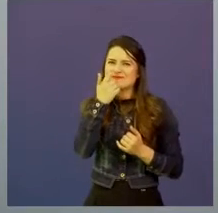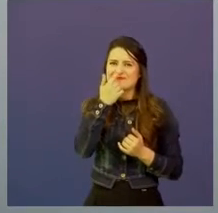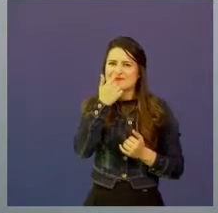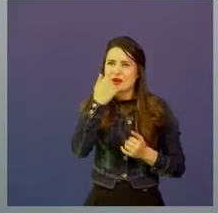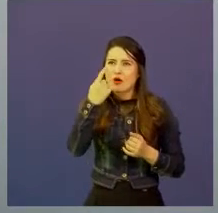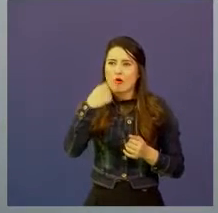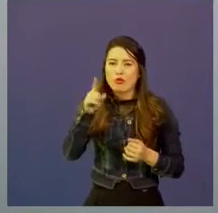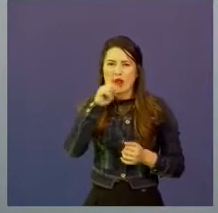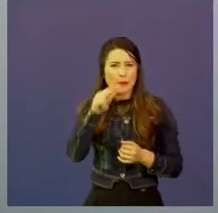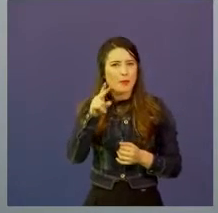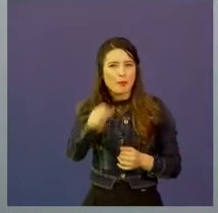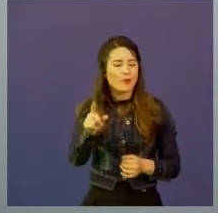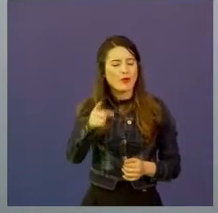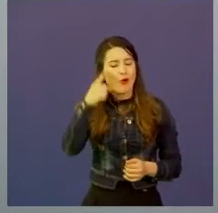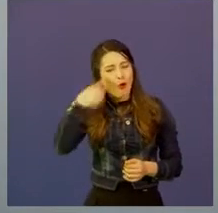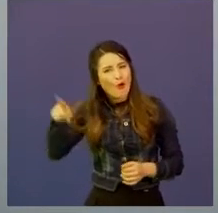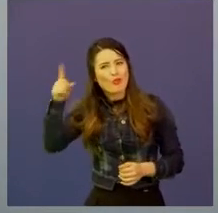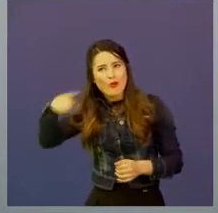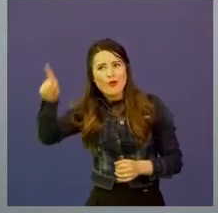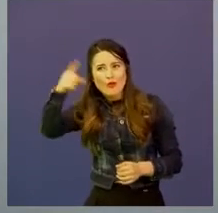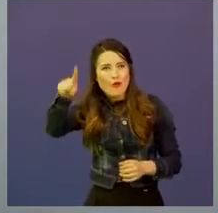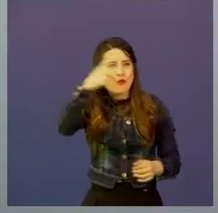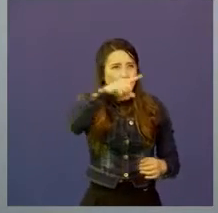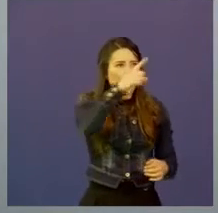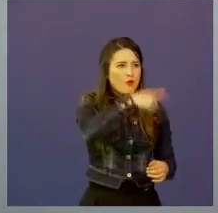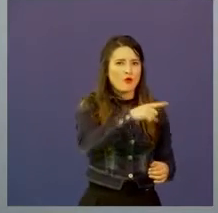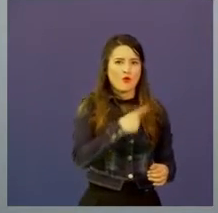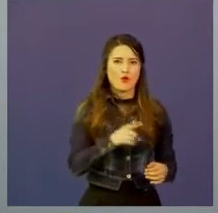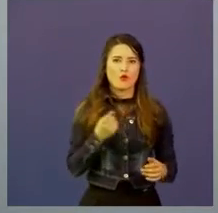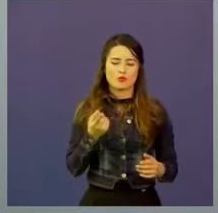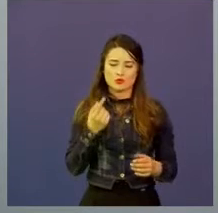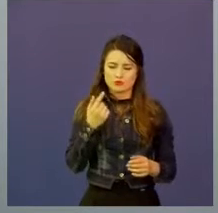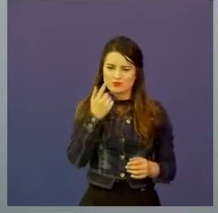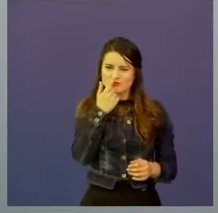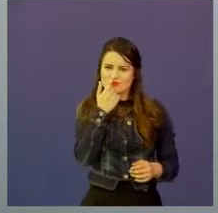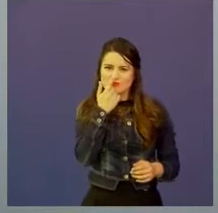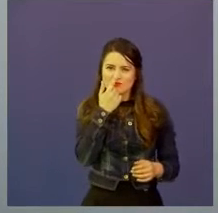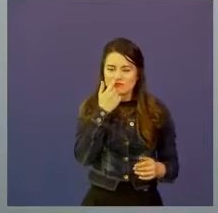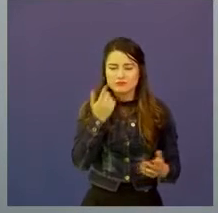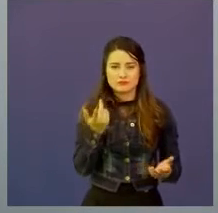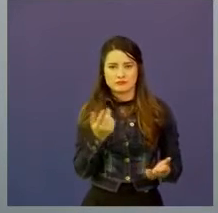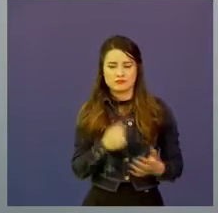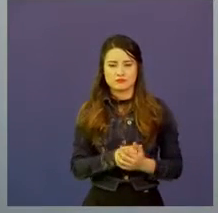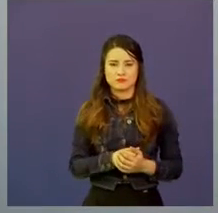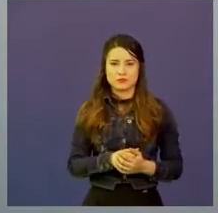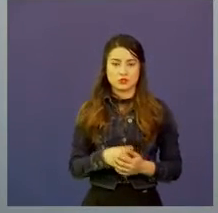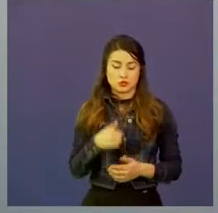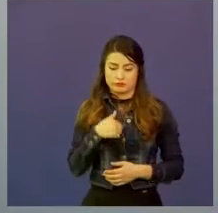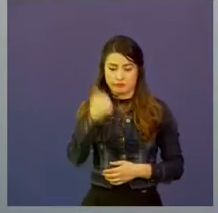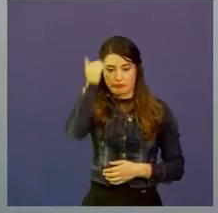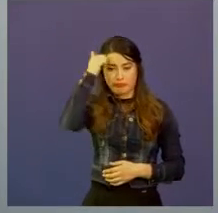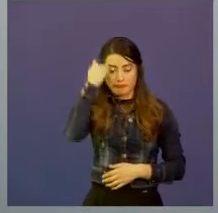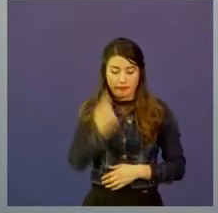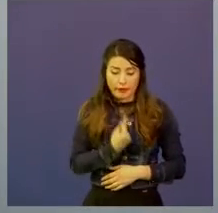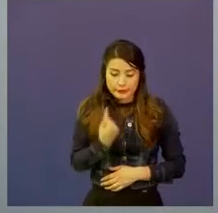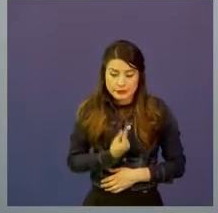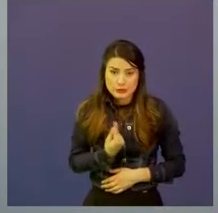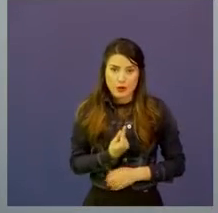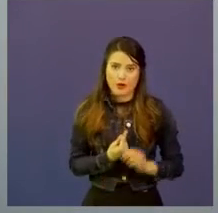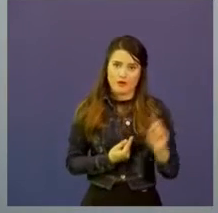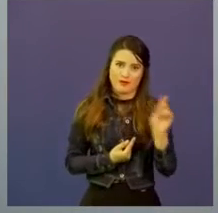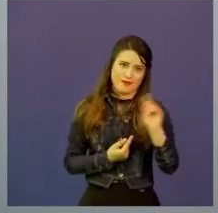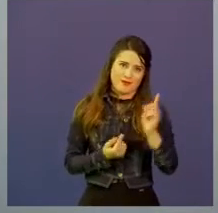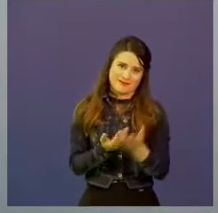de tener capacidades de autoaprendizaje o empezar a generarlas, a desarrollarlas, y no estar solo. Es decir, para mí es